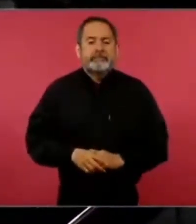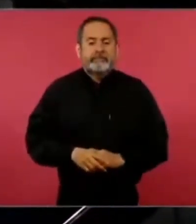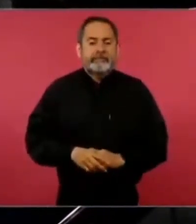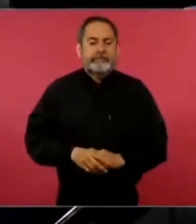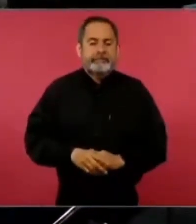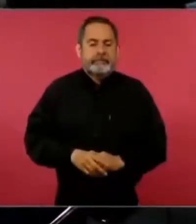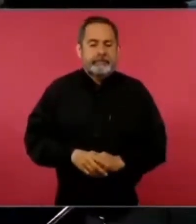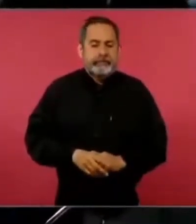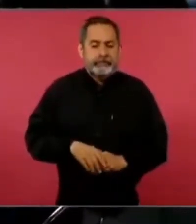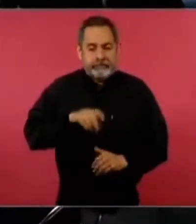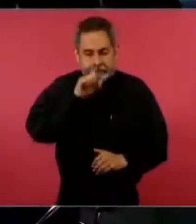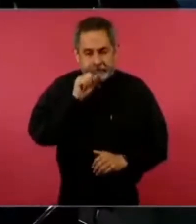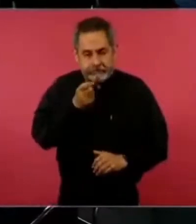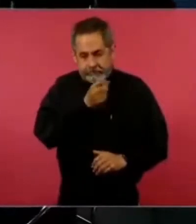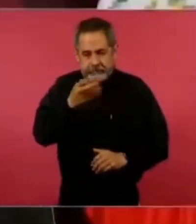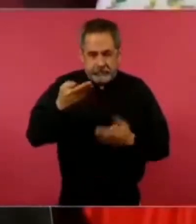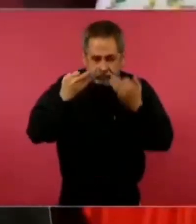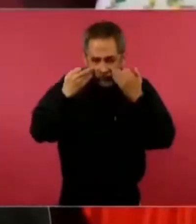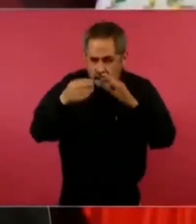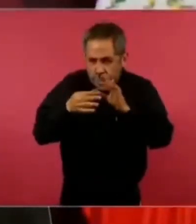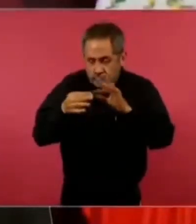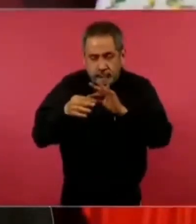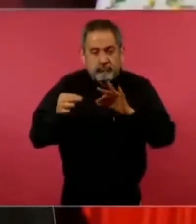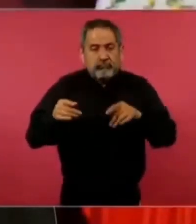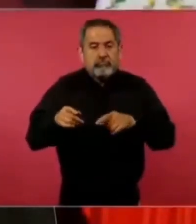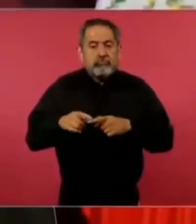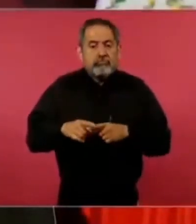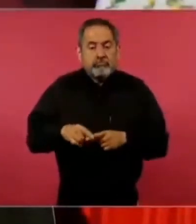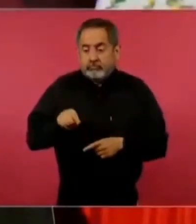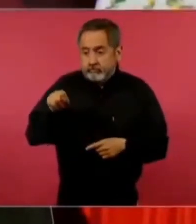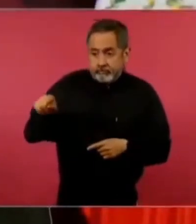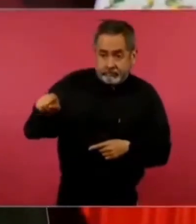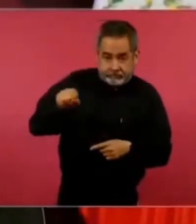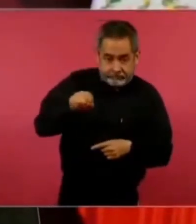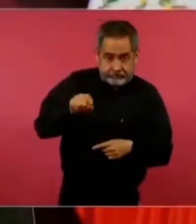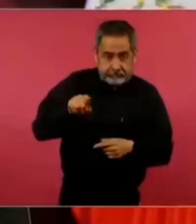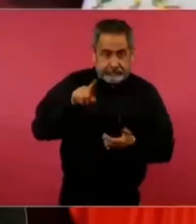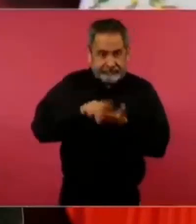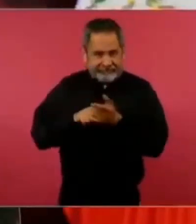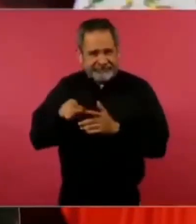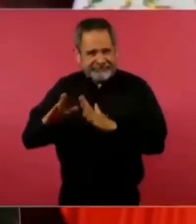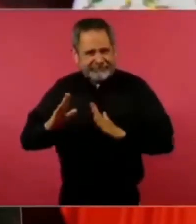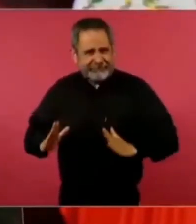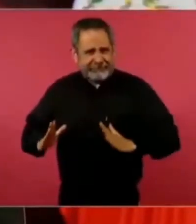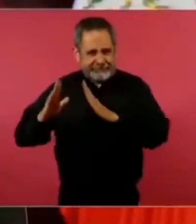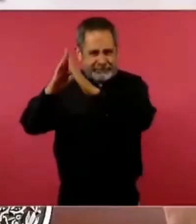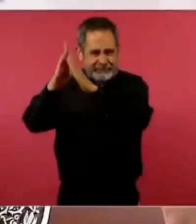hay testimonios de que cuando menos en lo de Tlatelolco,